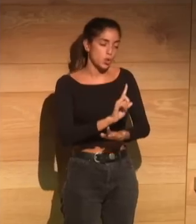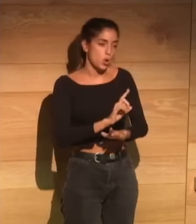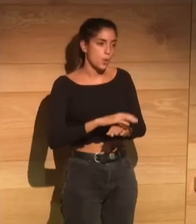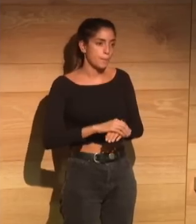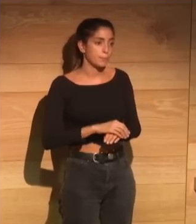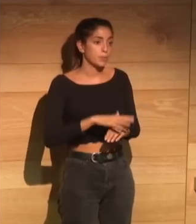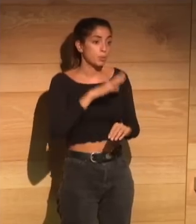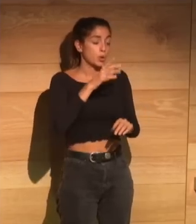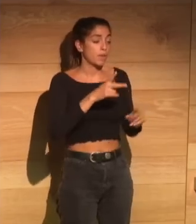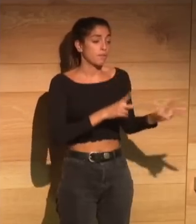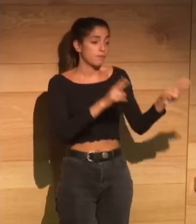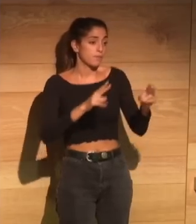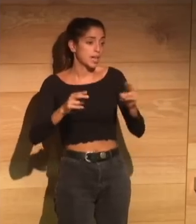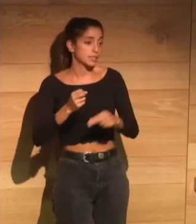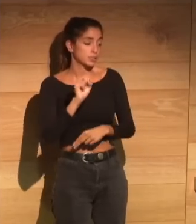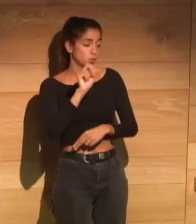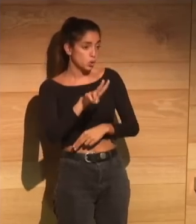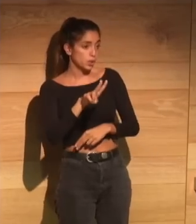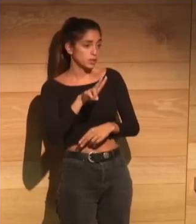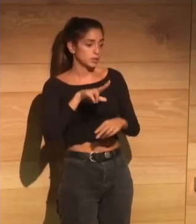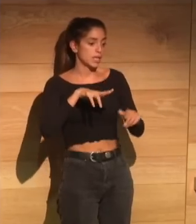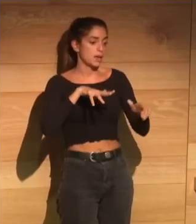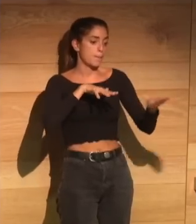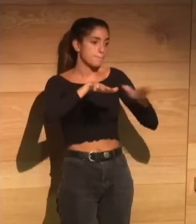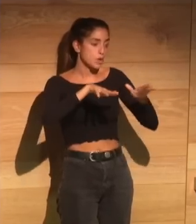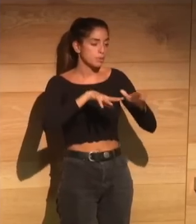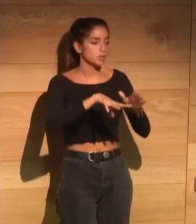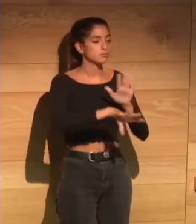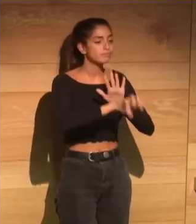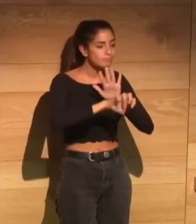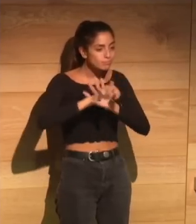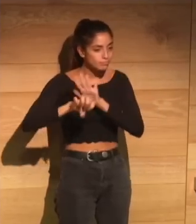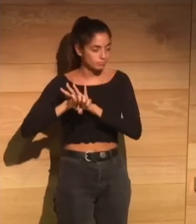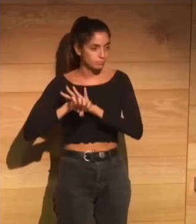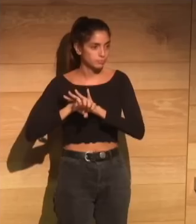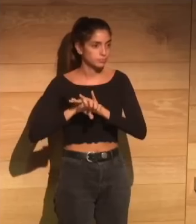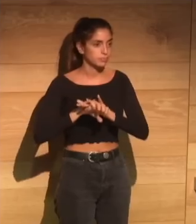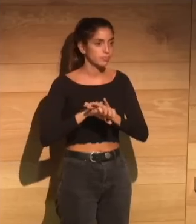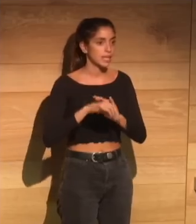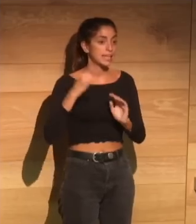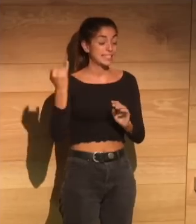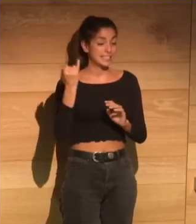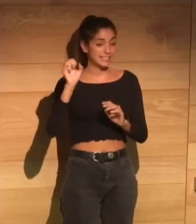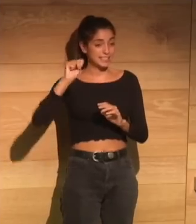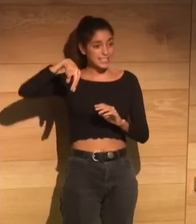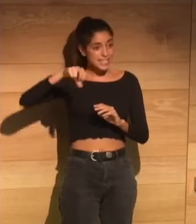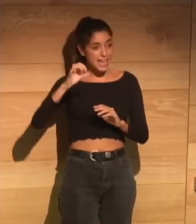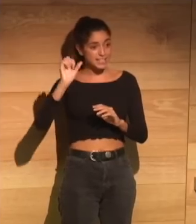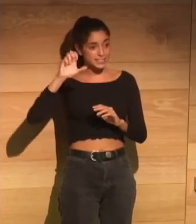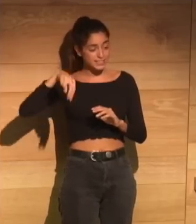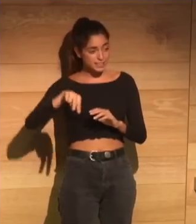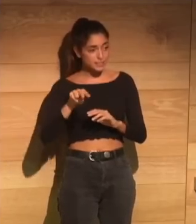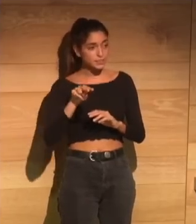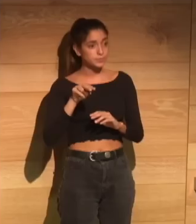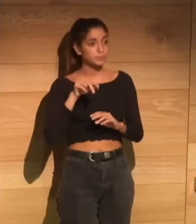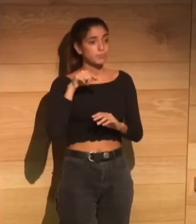12 fases de un movimiento. Pero fíjate, antes de que lleguemos a Janssen, que lo vamos a hacer ya mismo, y Maré, sí, y Muybridge,